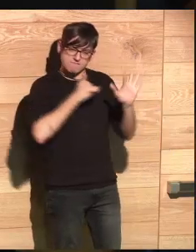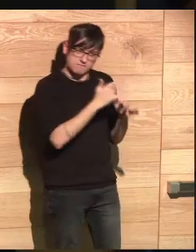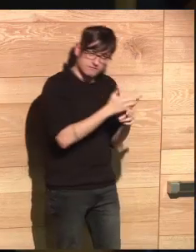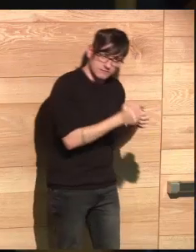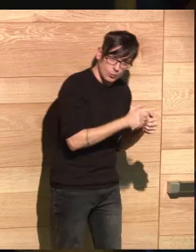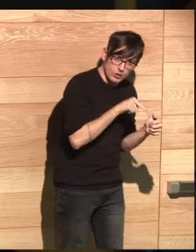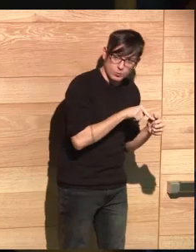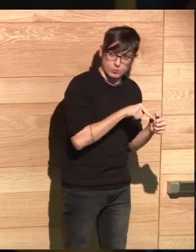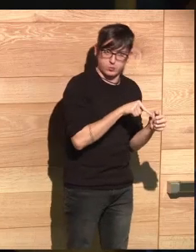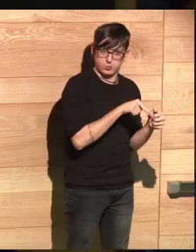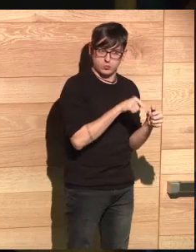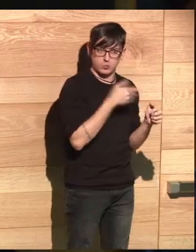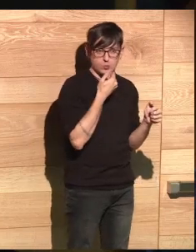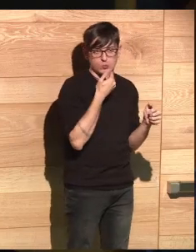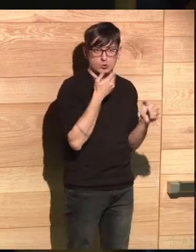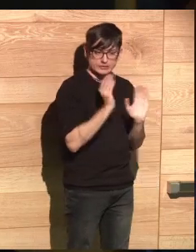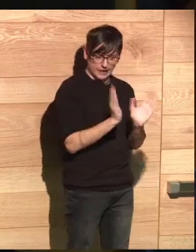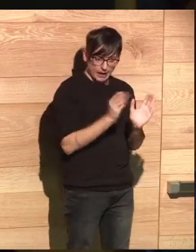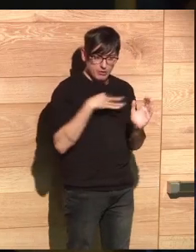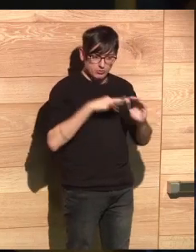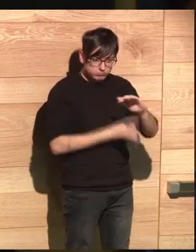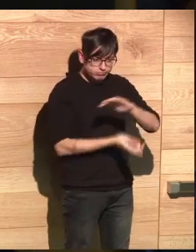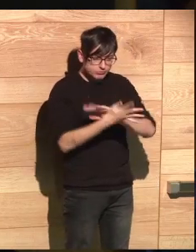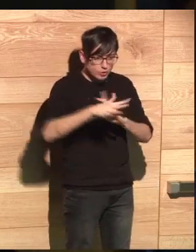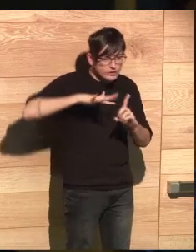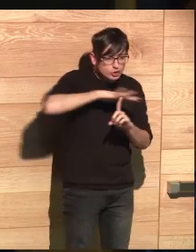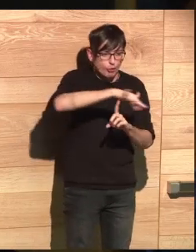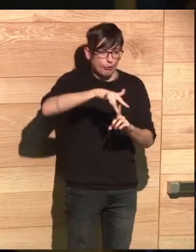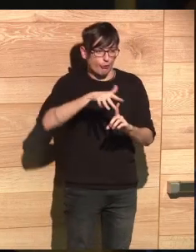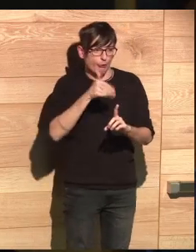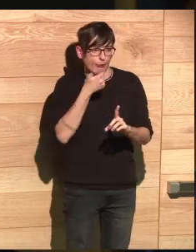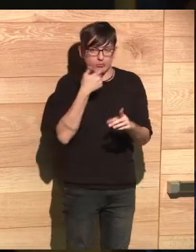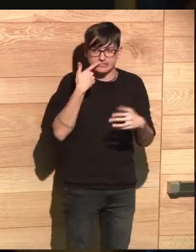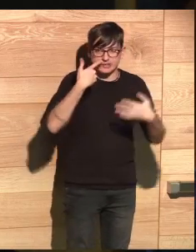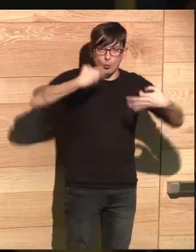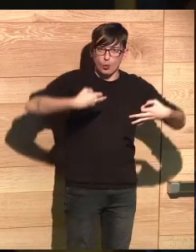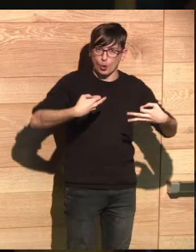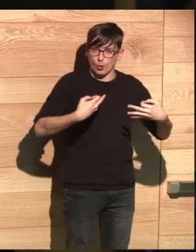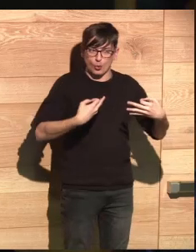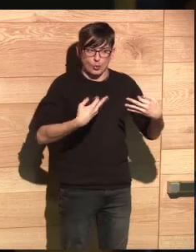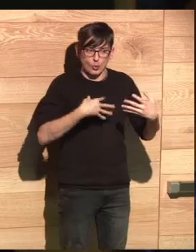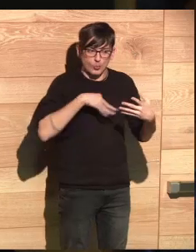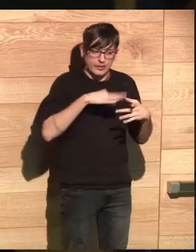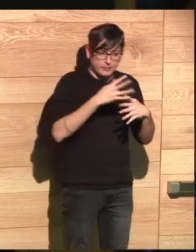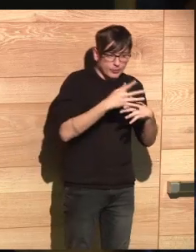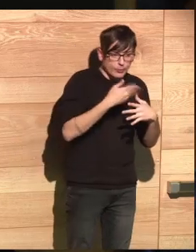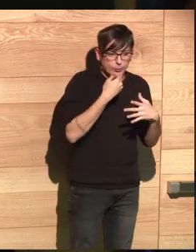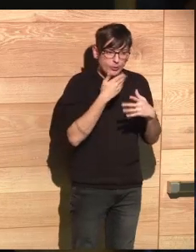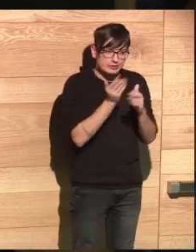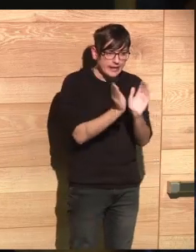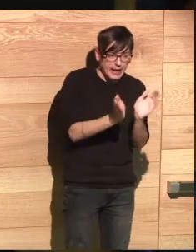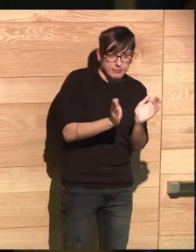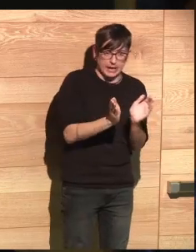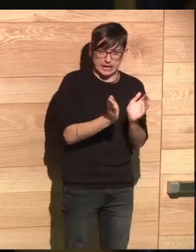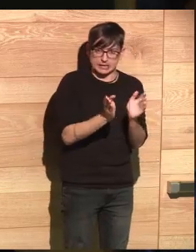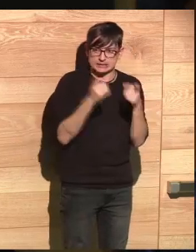Entonces, ¿sería posible llegar a crear un entorno, yo qué sé, seguro a lo mejor, en el que se puede utilizar el videojuego como terapia y a lo